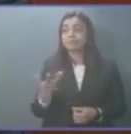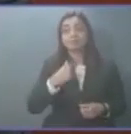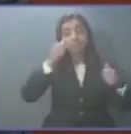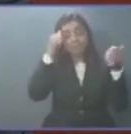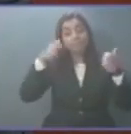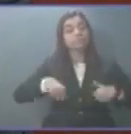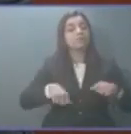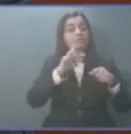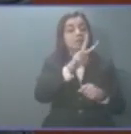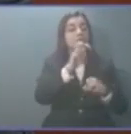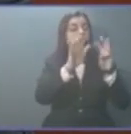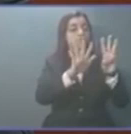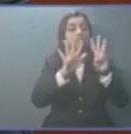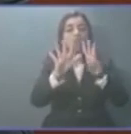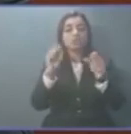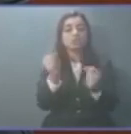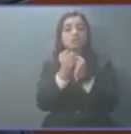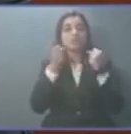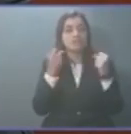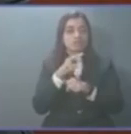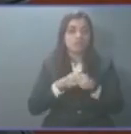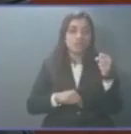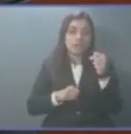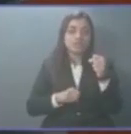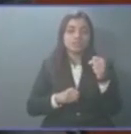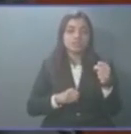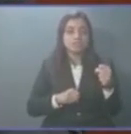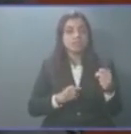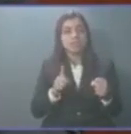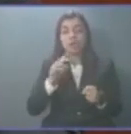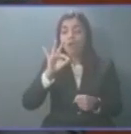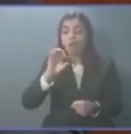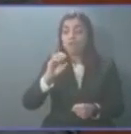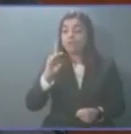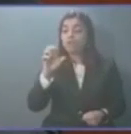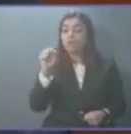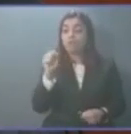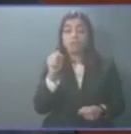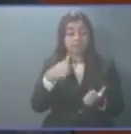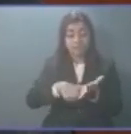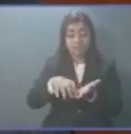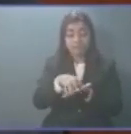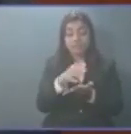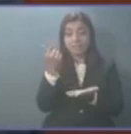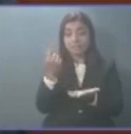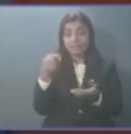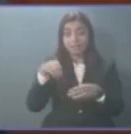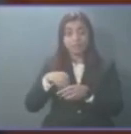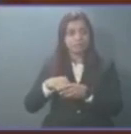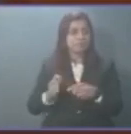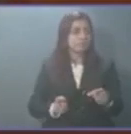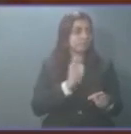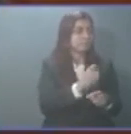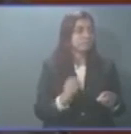288 millones de dólares para FODES de alcaldes. FODES que servirán para ejecutar